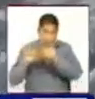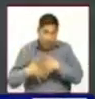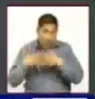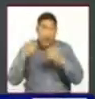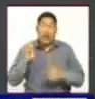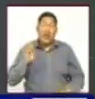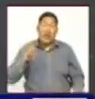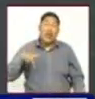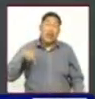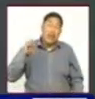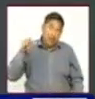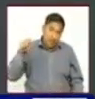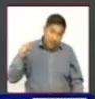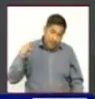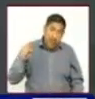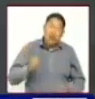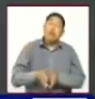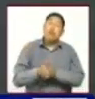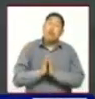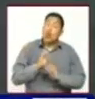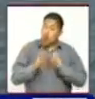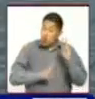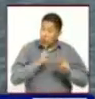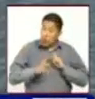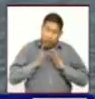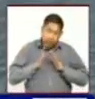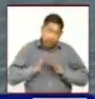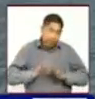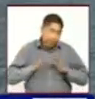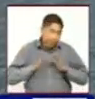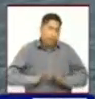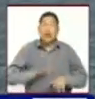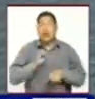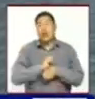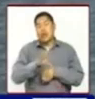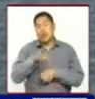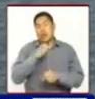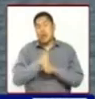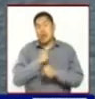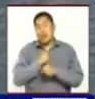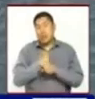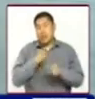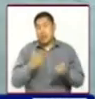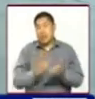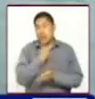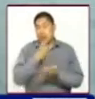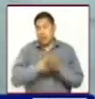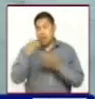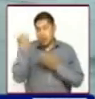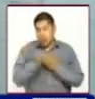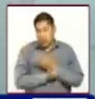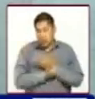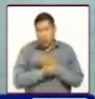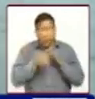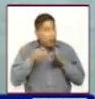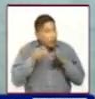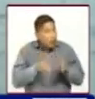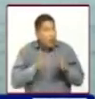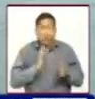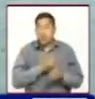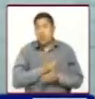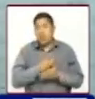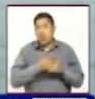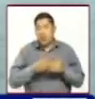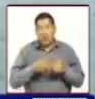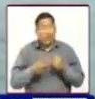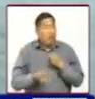saneamiento EPSAS, Jaime Gutiérrez, pidió a la población quedarse tranquila y anunció que se trabajarán con nuevos proyectos que se han enmarcado en nuestro